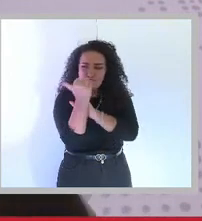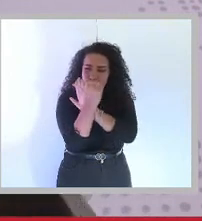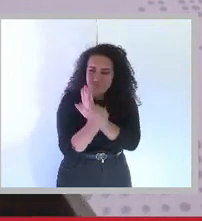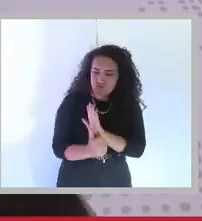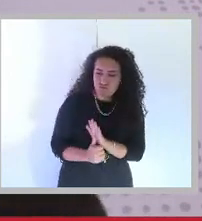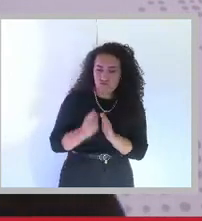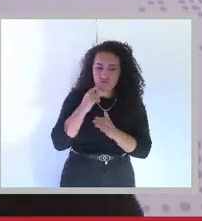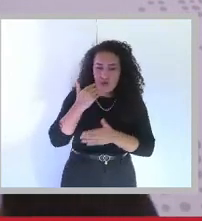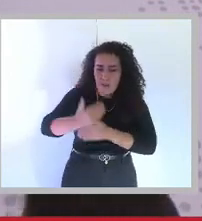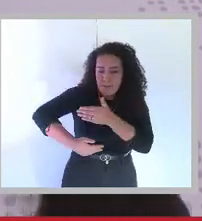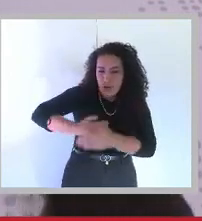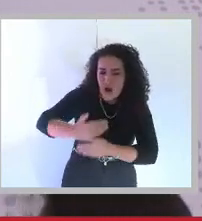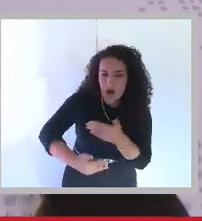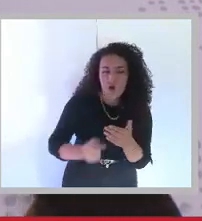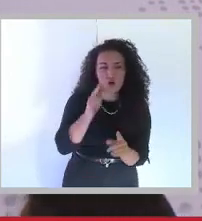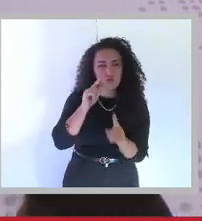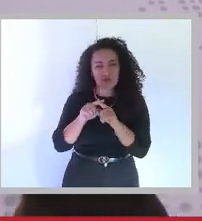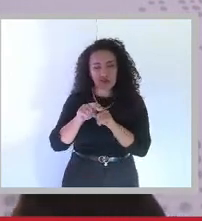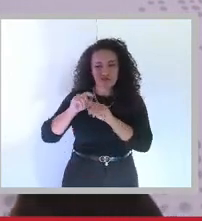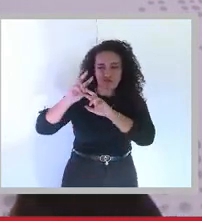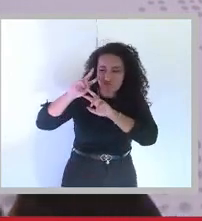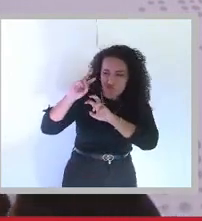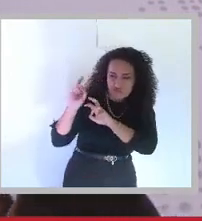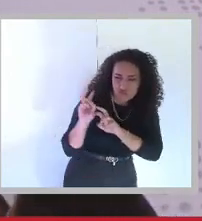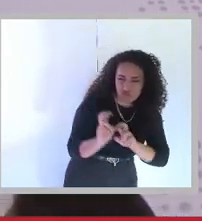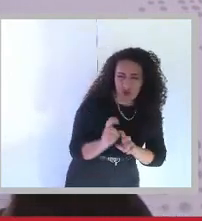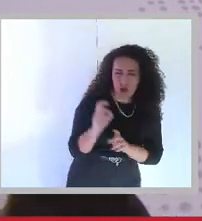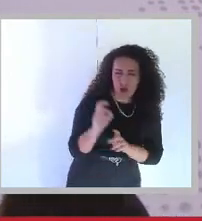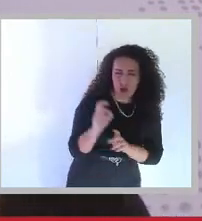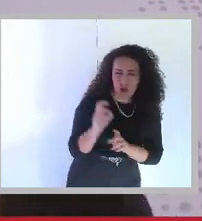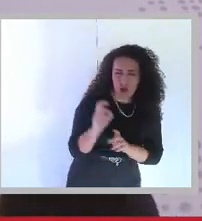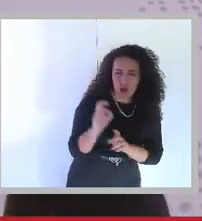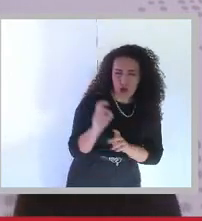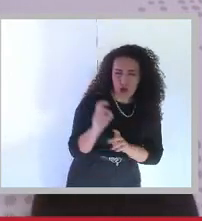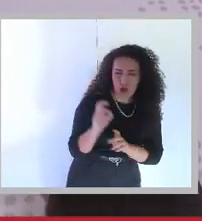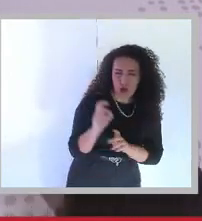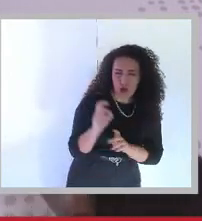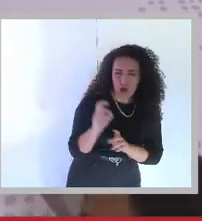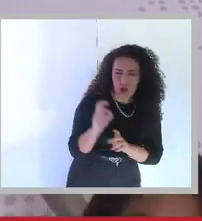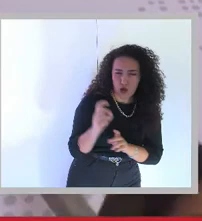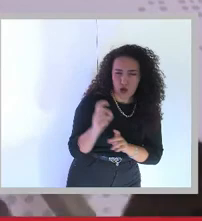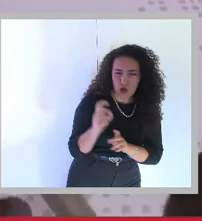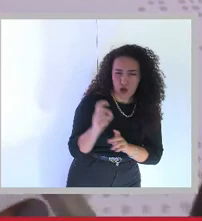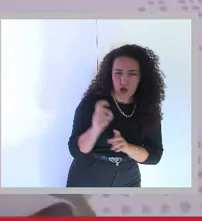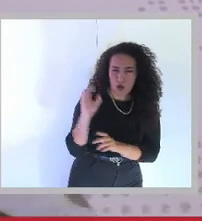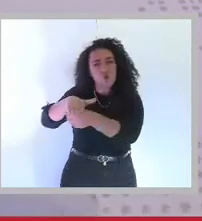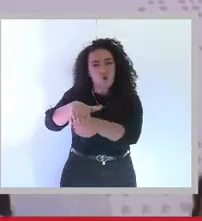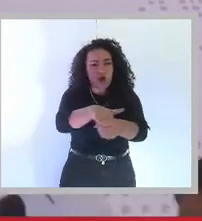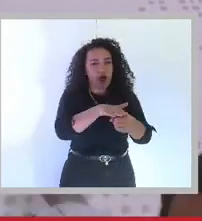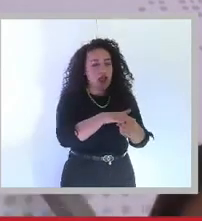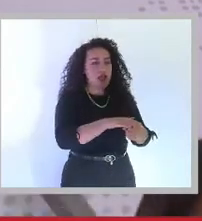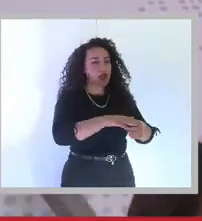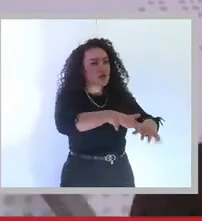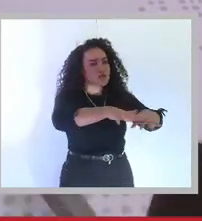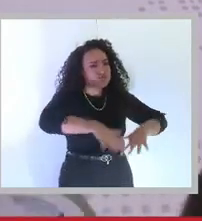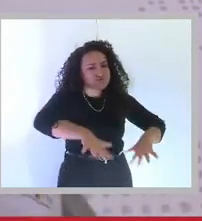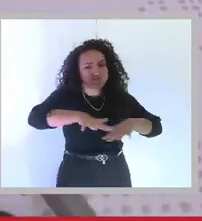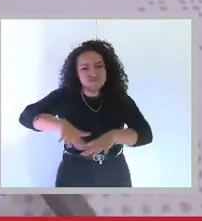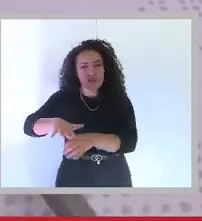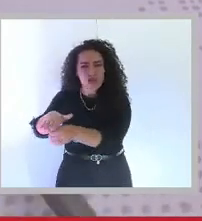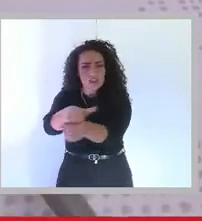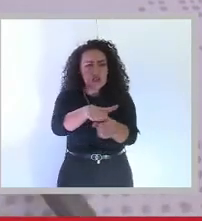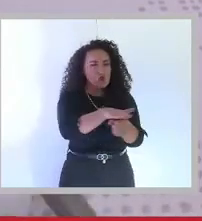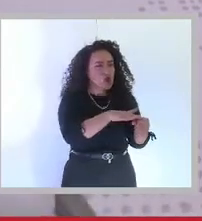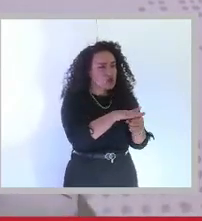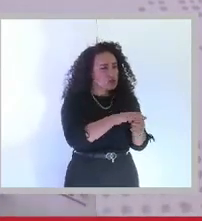para comprender, para estudiar, para investigar, para analizar las problemáticas principales en la región, como también para